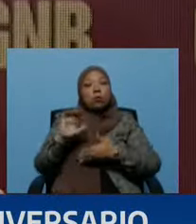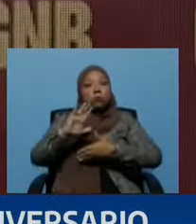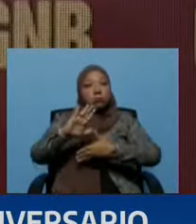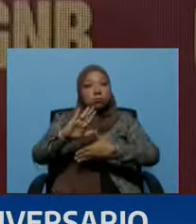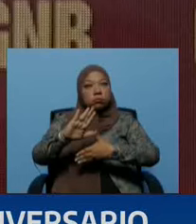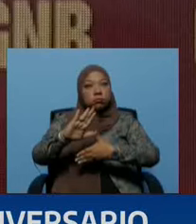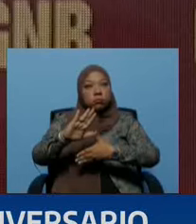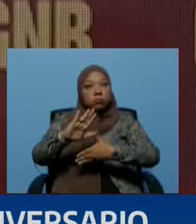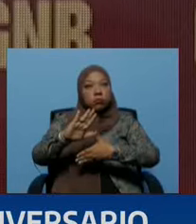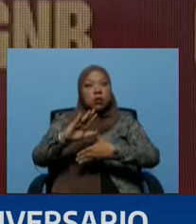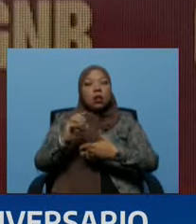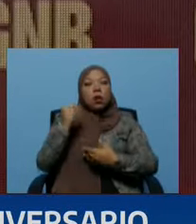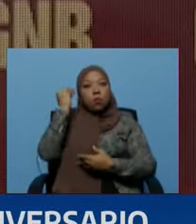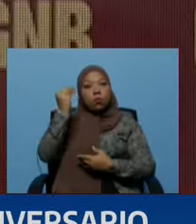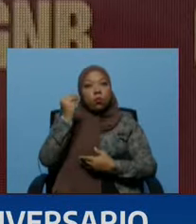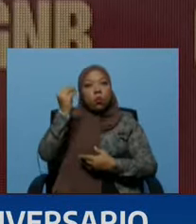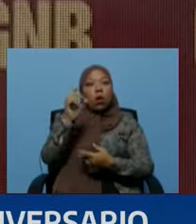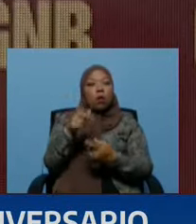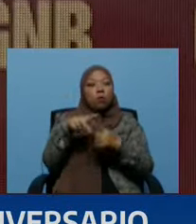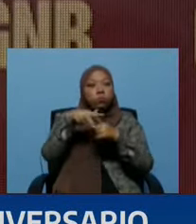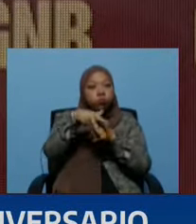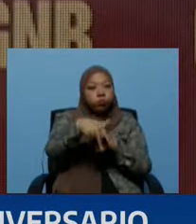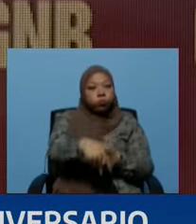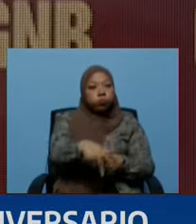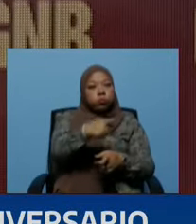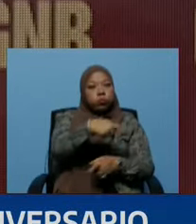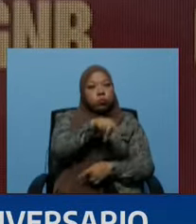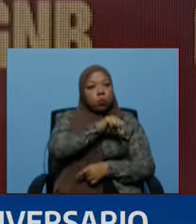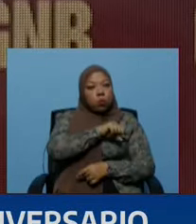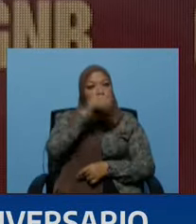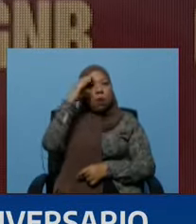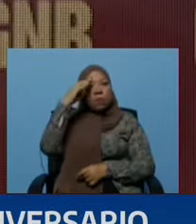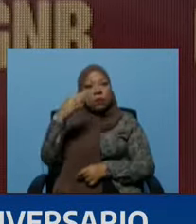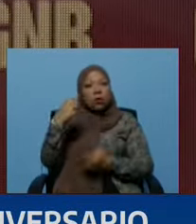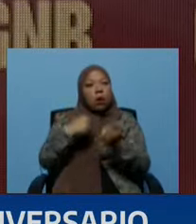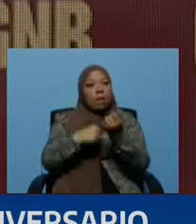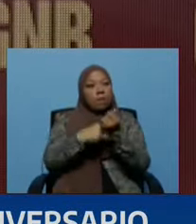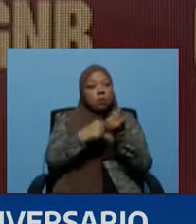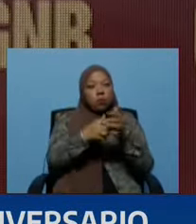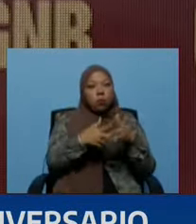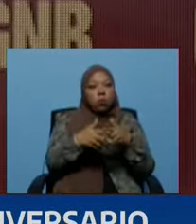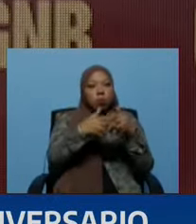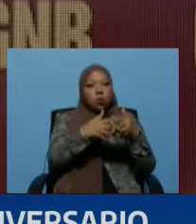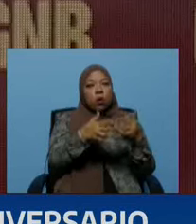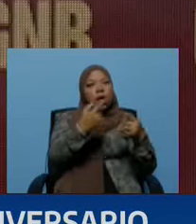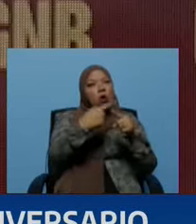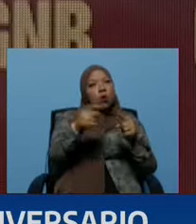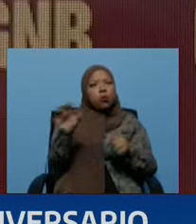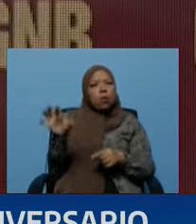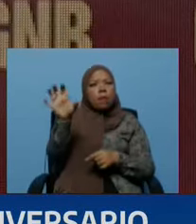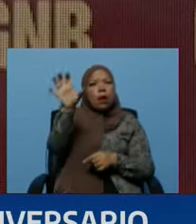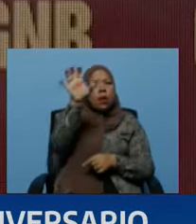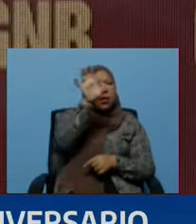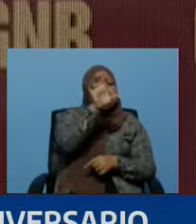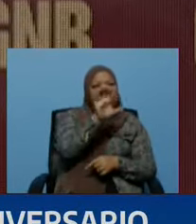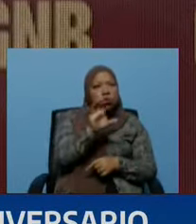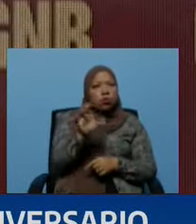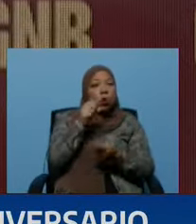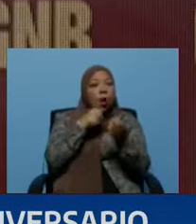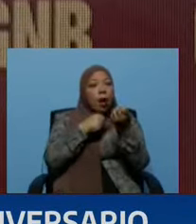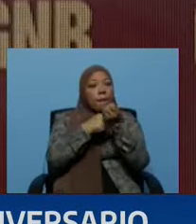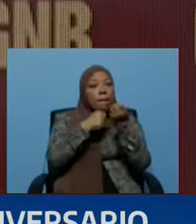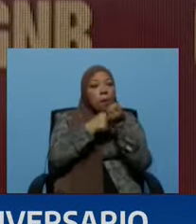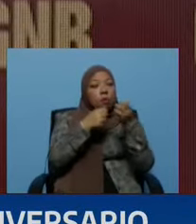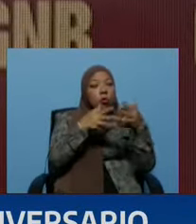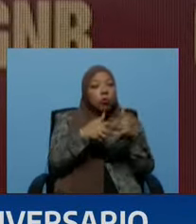rompió amarras con el colonialismo que convertía a los militares y aún los convierte en otros países en subordinados